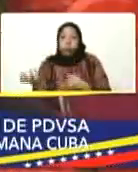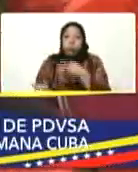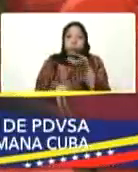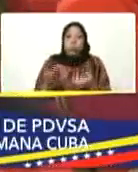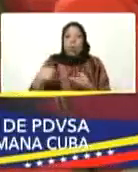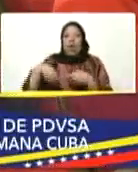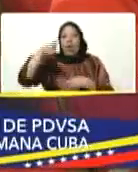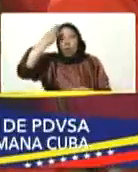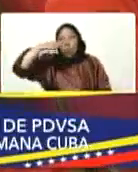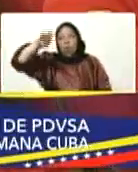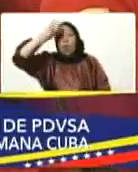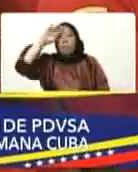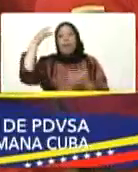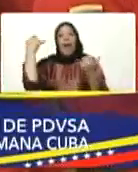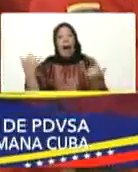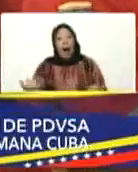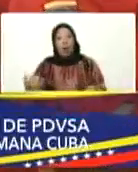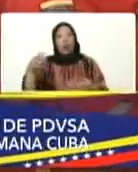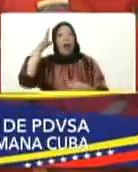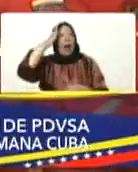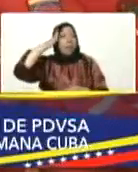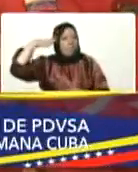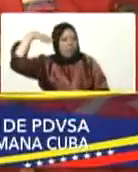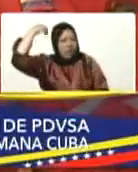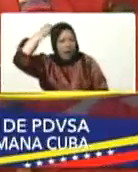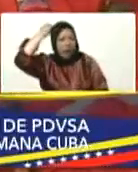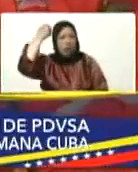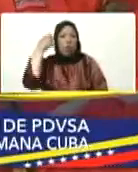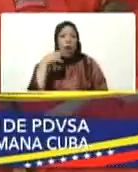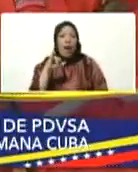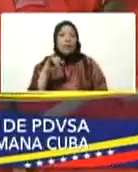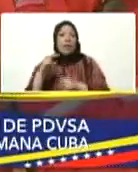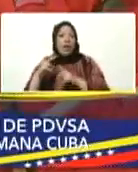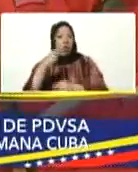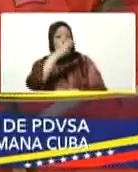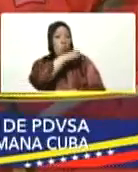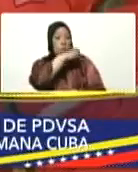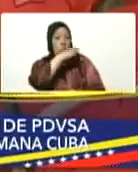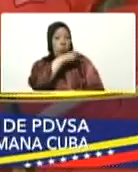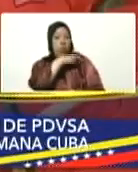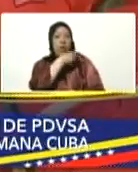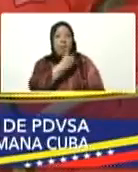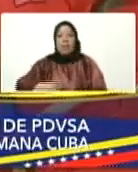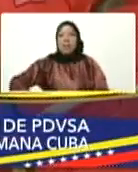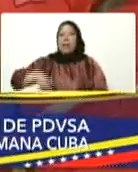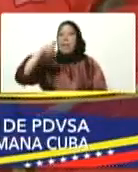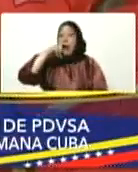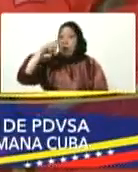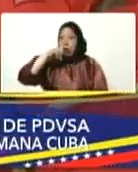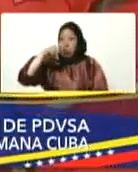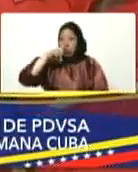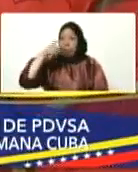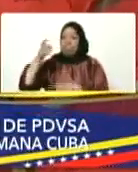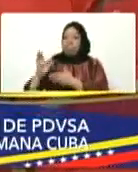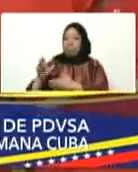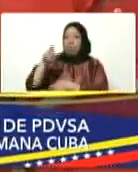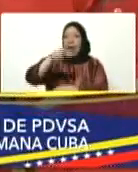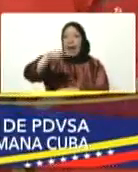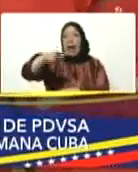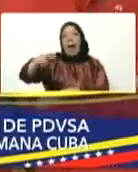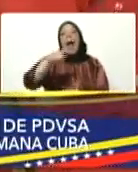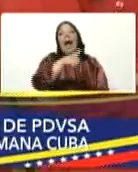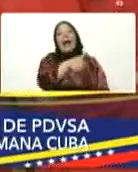condecoración Orden Francisco de Miranda en su segunda clase precursor. Impone el ciudadano Nicolás Maduro Moros, presidente constitucional de la República Bolivariana